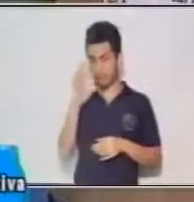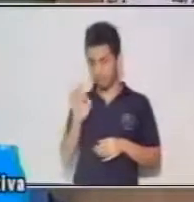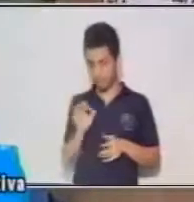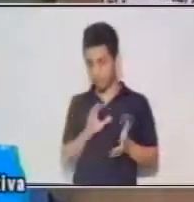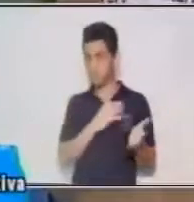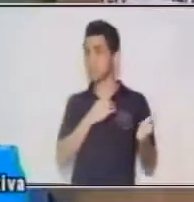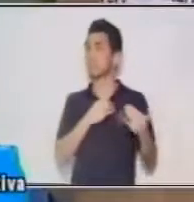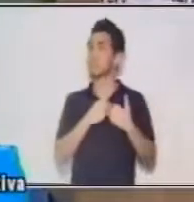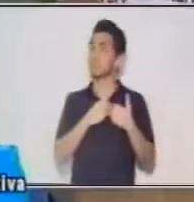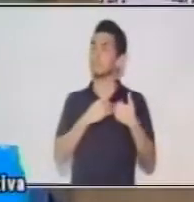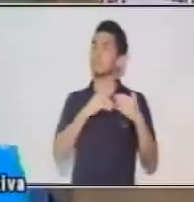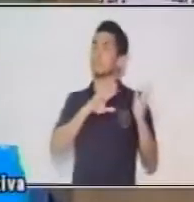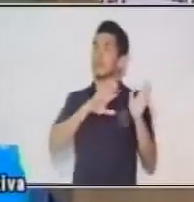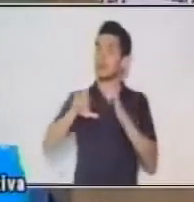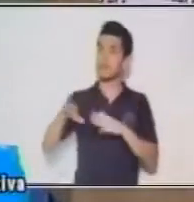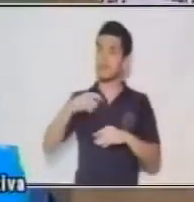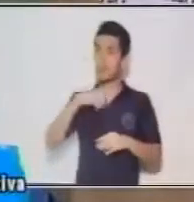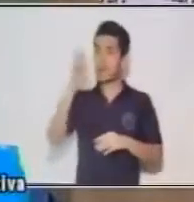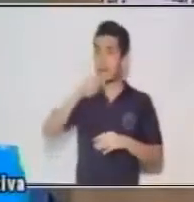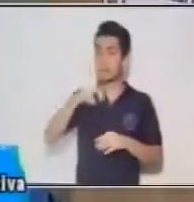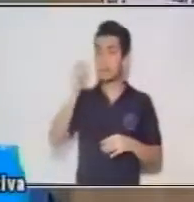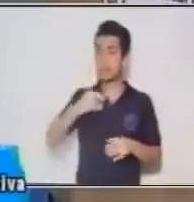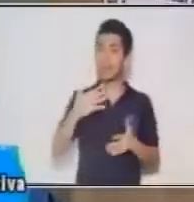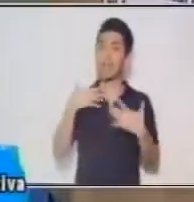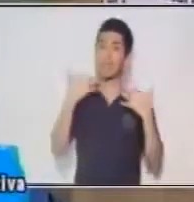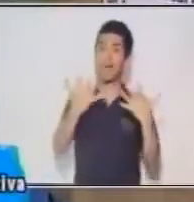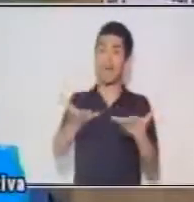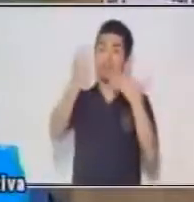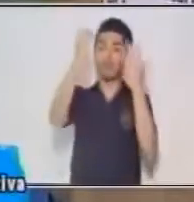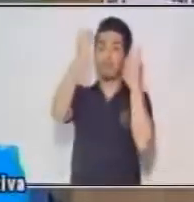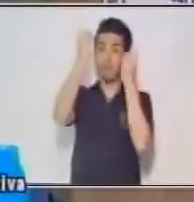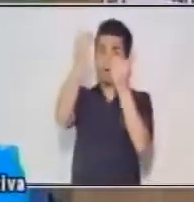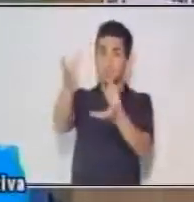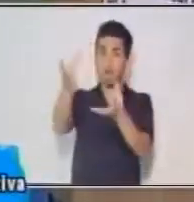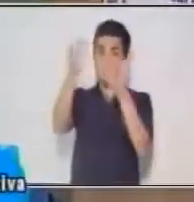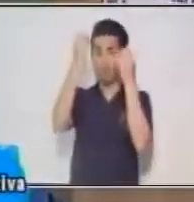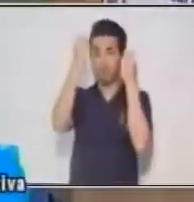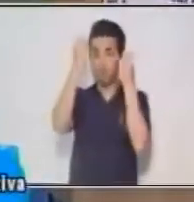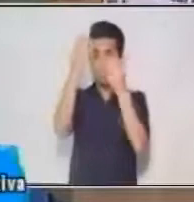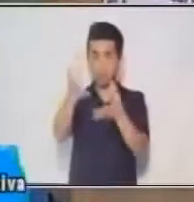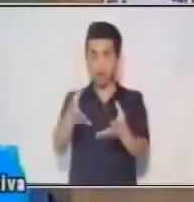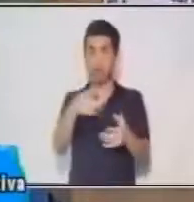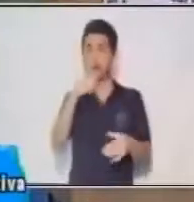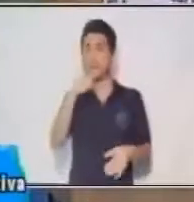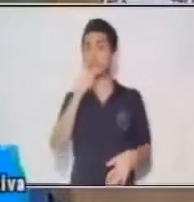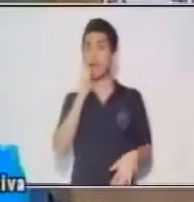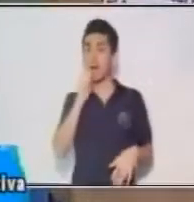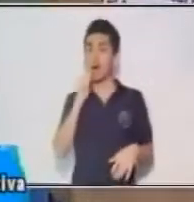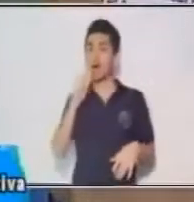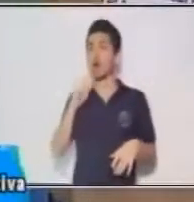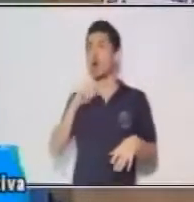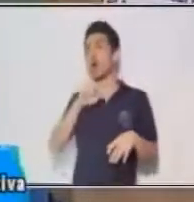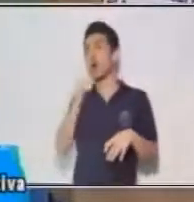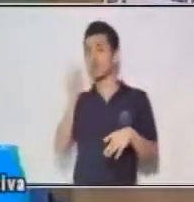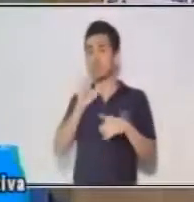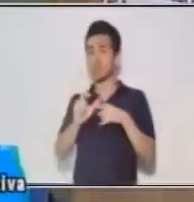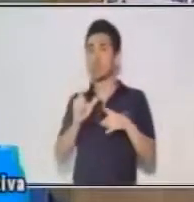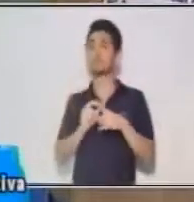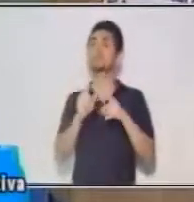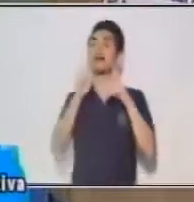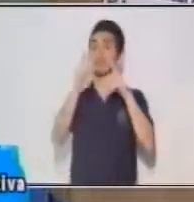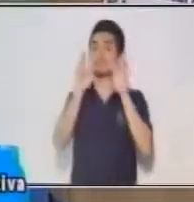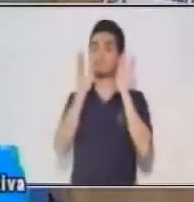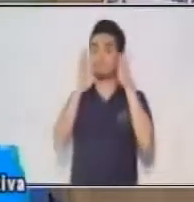las personas se informen y mejoren sus hábitos, utilizo